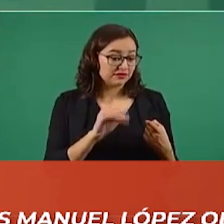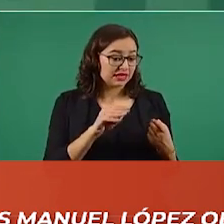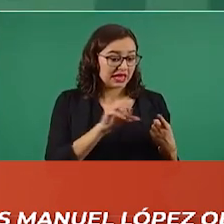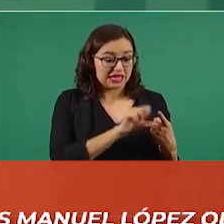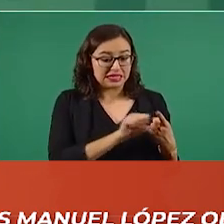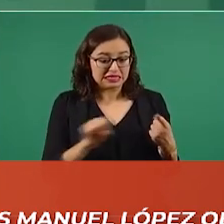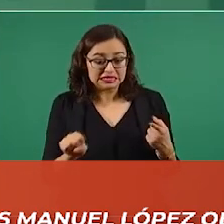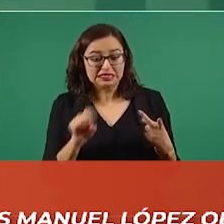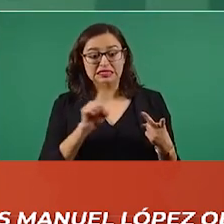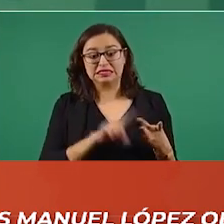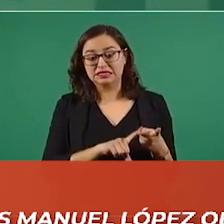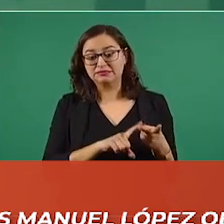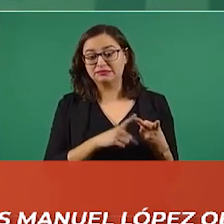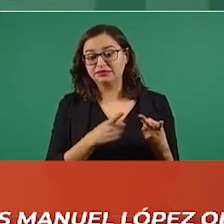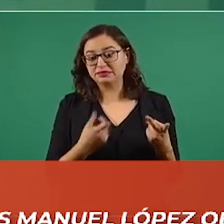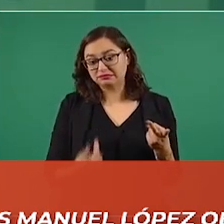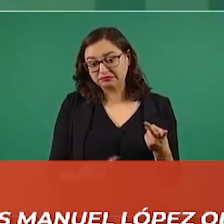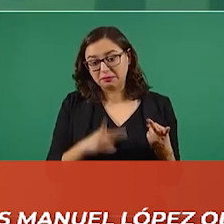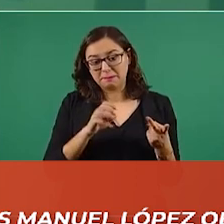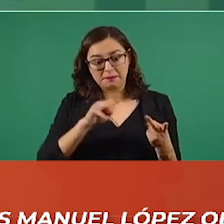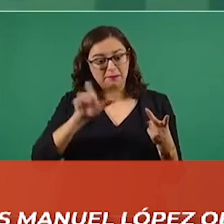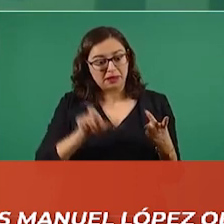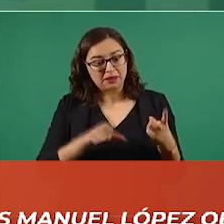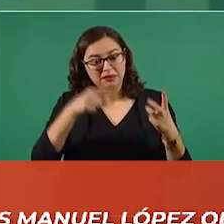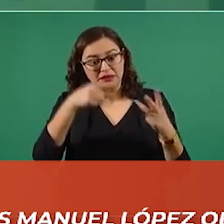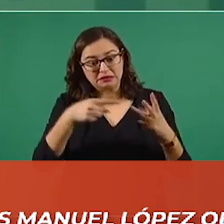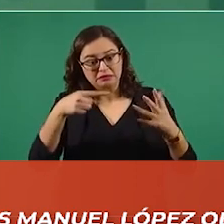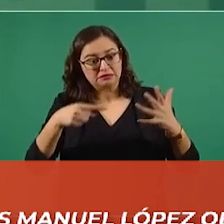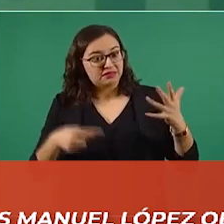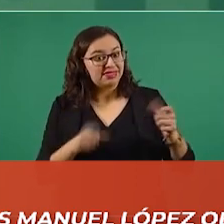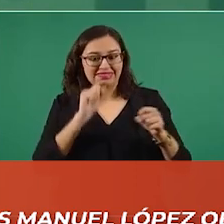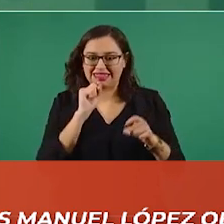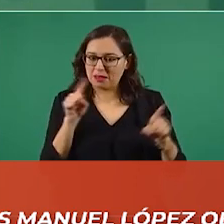estaban también muy mal,